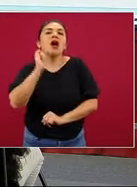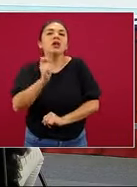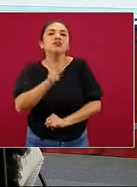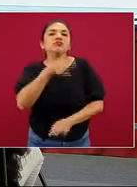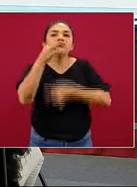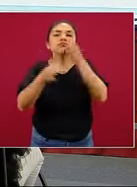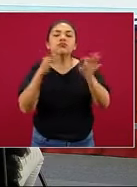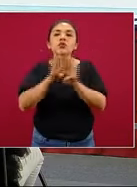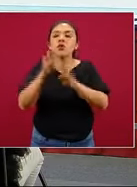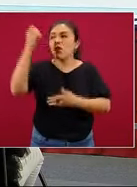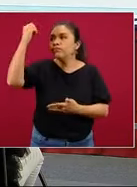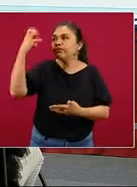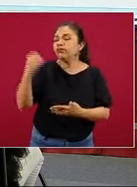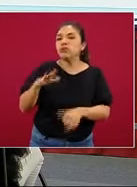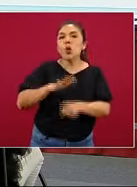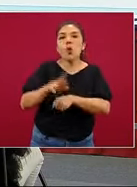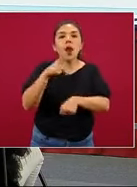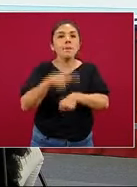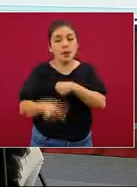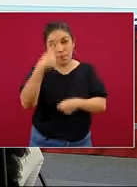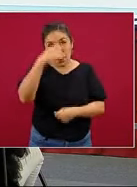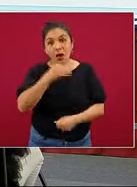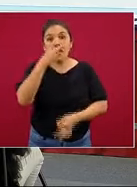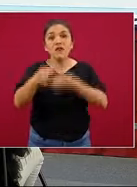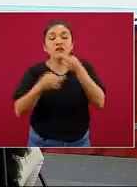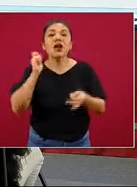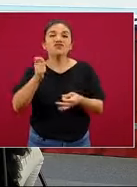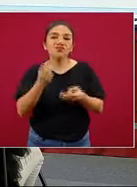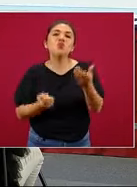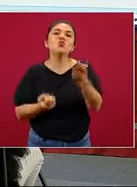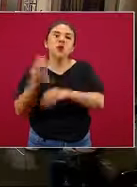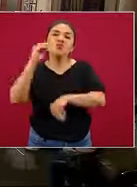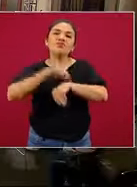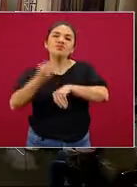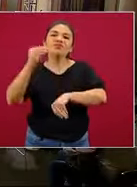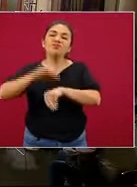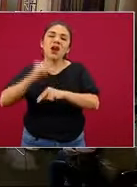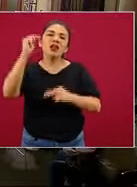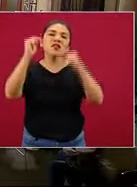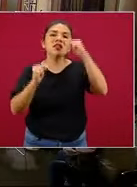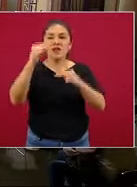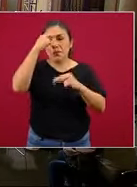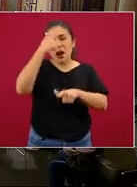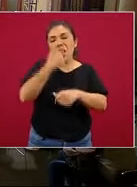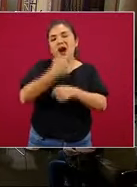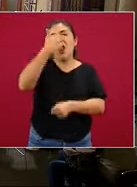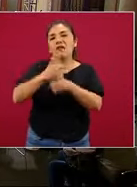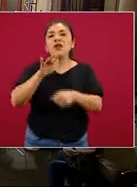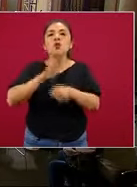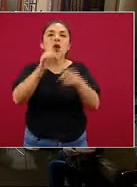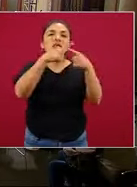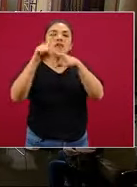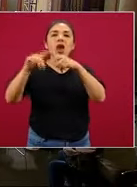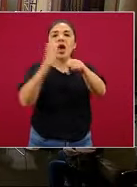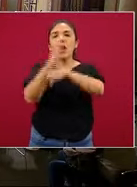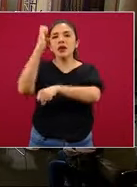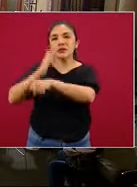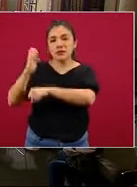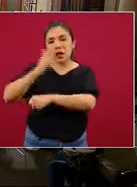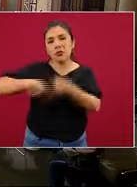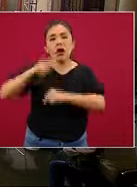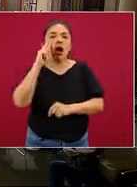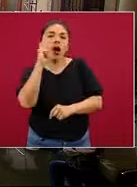los análisis de riesgo para poder asignar nuevamente estos diferentes niveles a las 32 entidades federativas y ver entonces